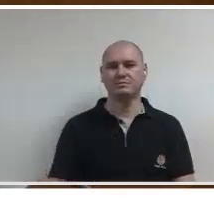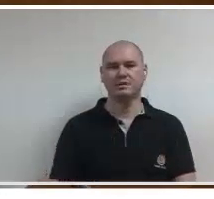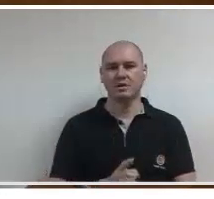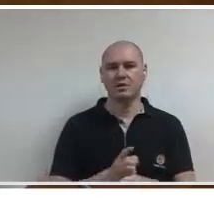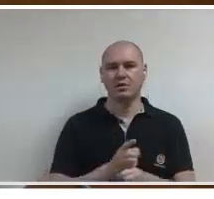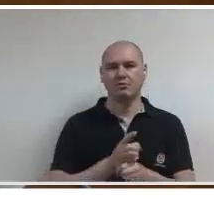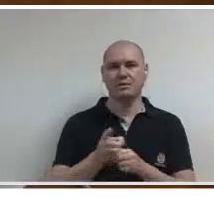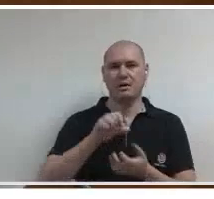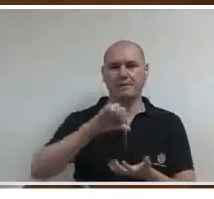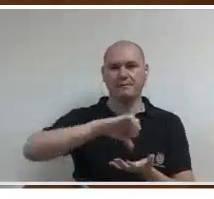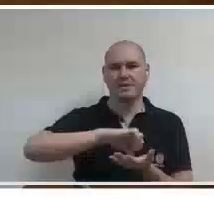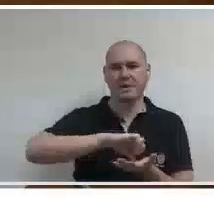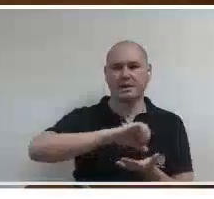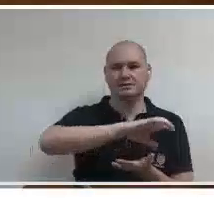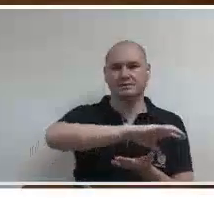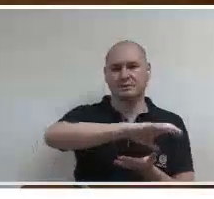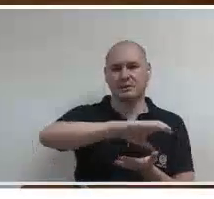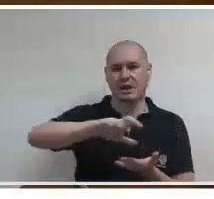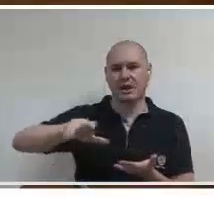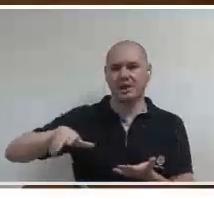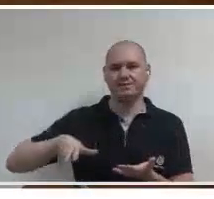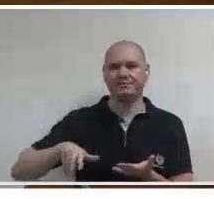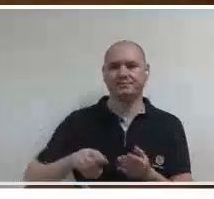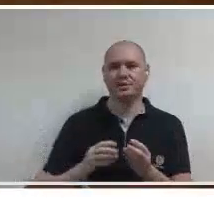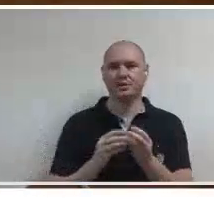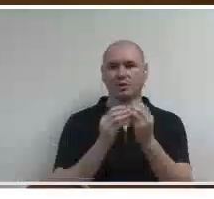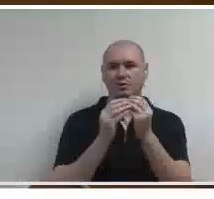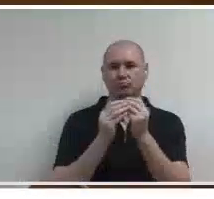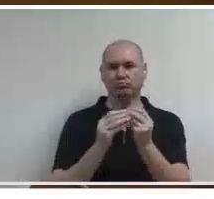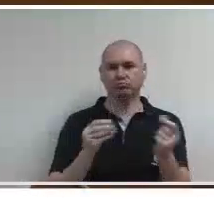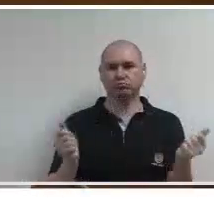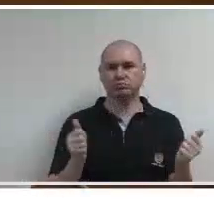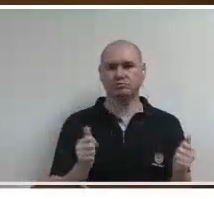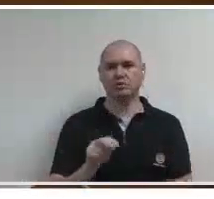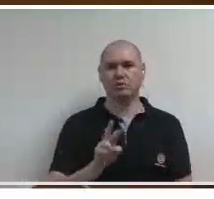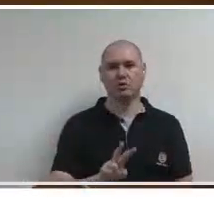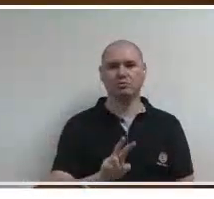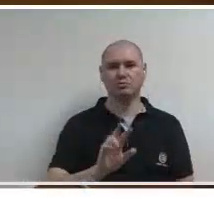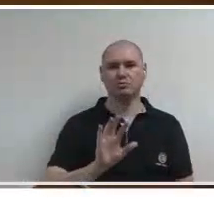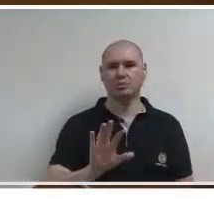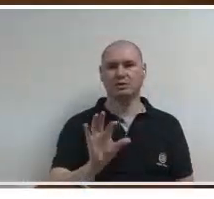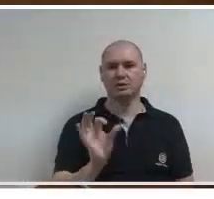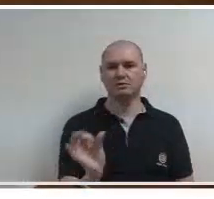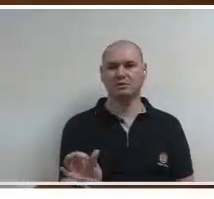Curi. Peoba o corresponde a Capital B.